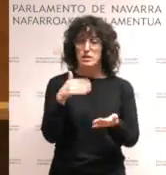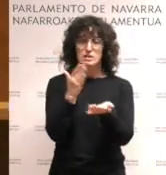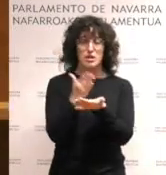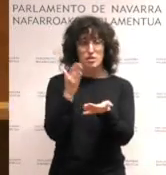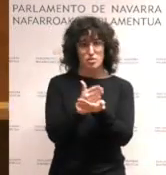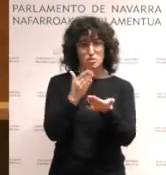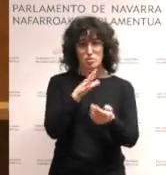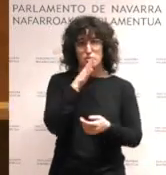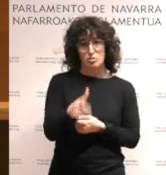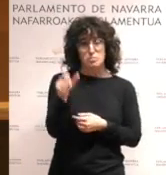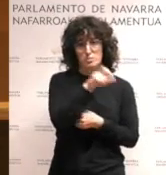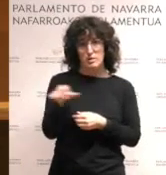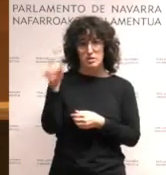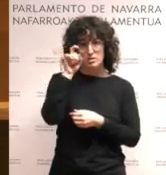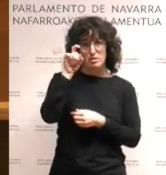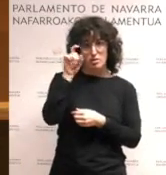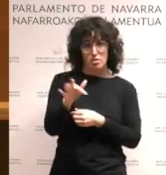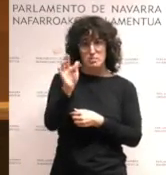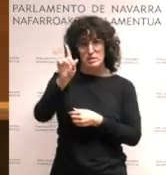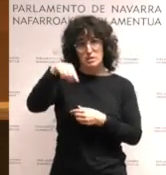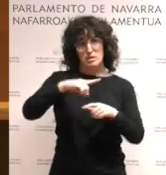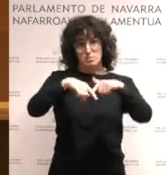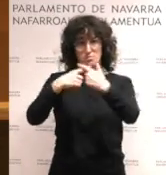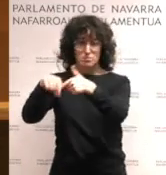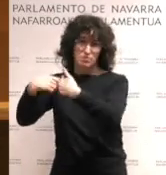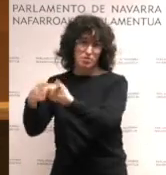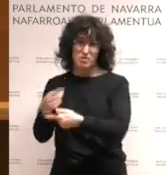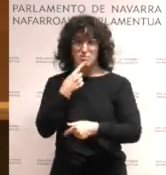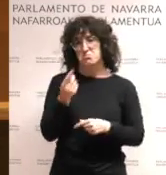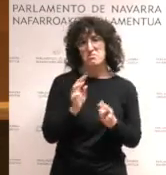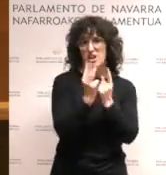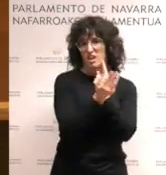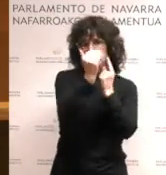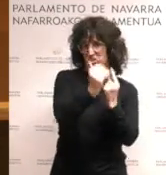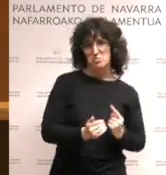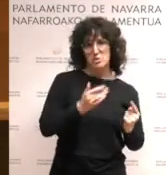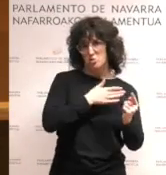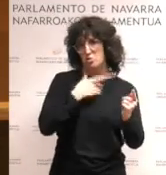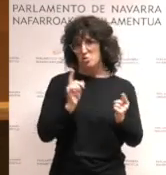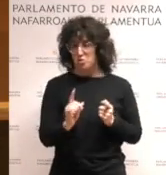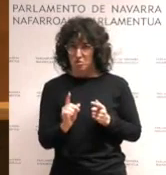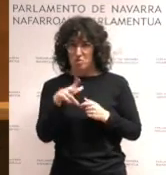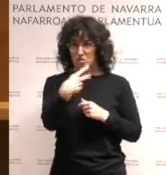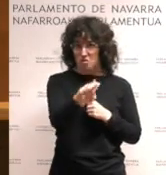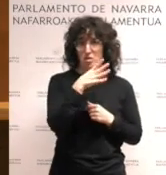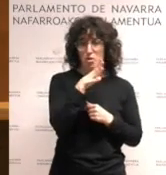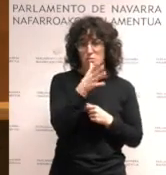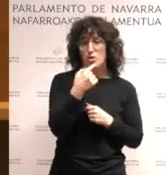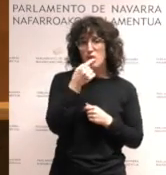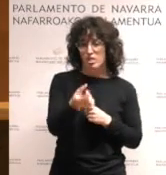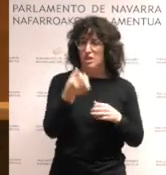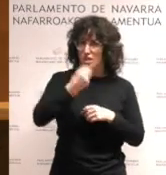demandas de docentes y familias descartaba la reducción general de ratios. En primer lugar, por cara. Hablaba de entre